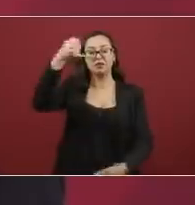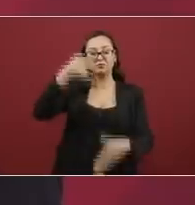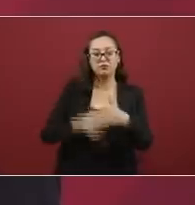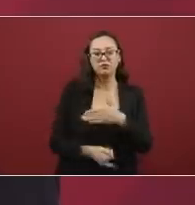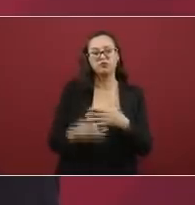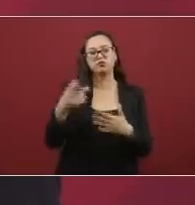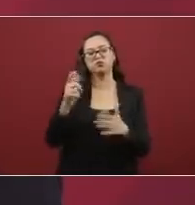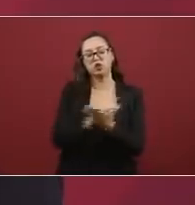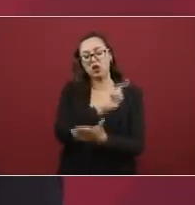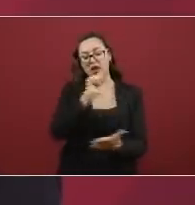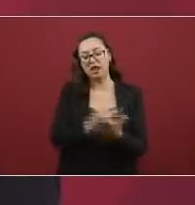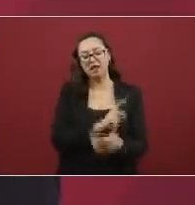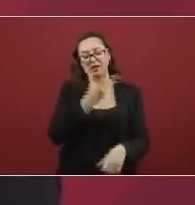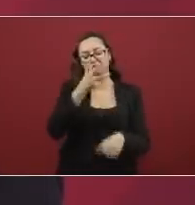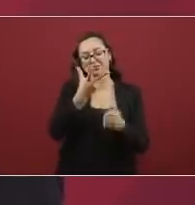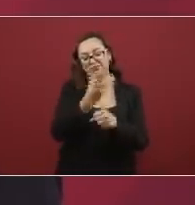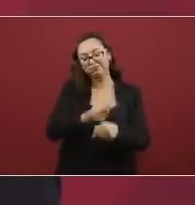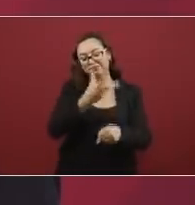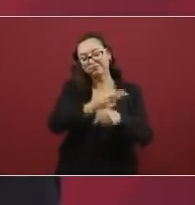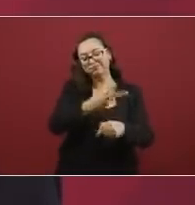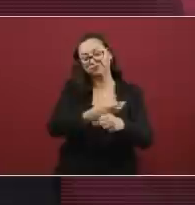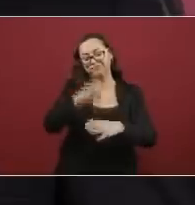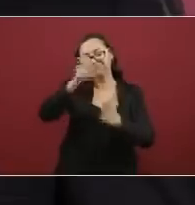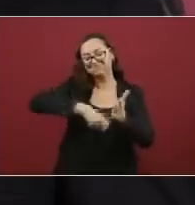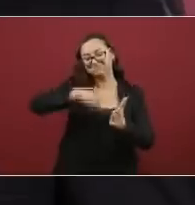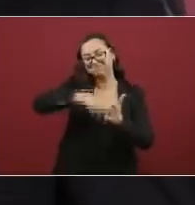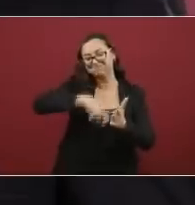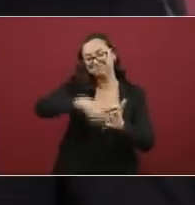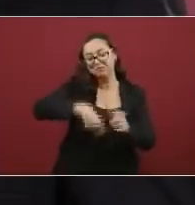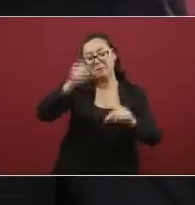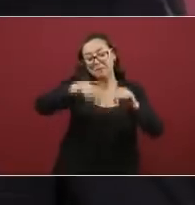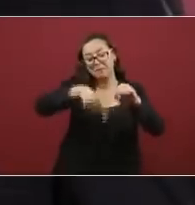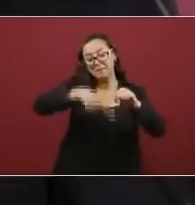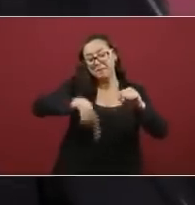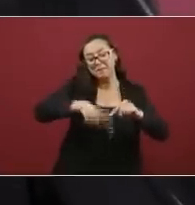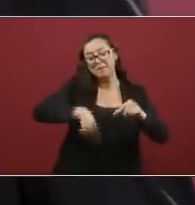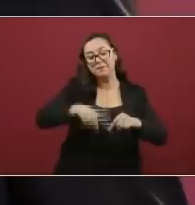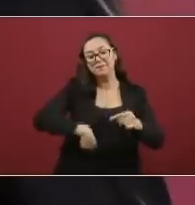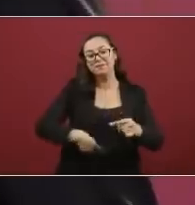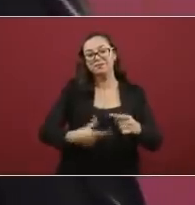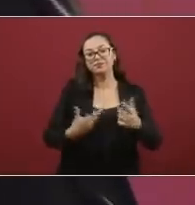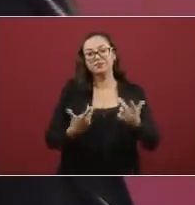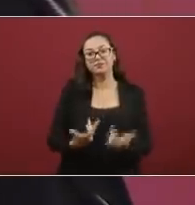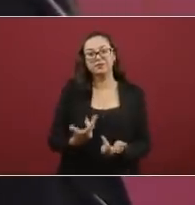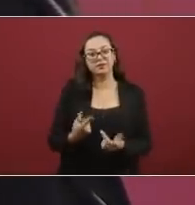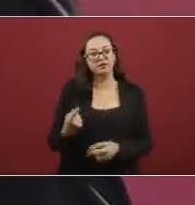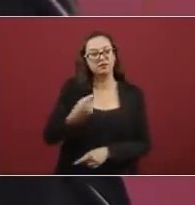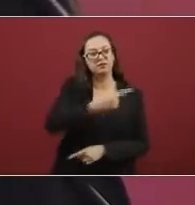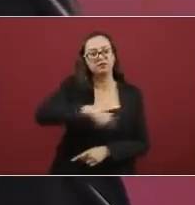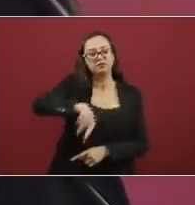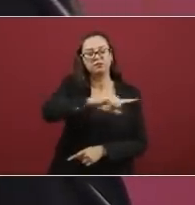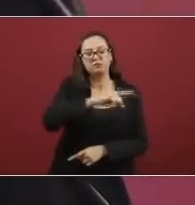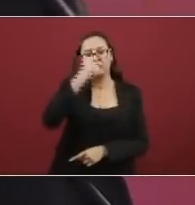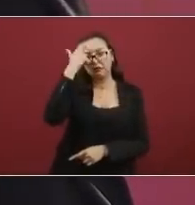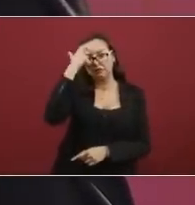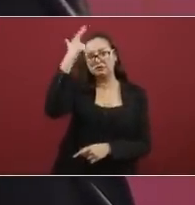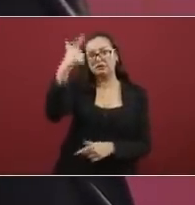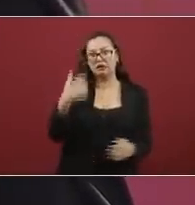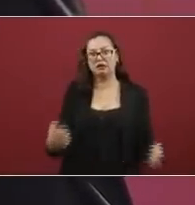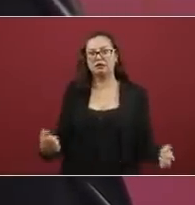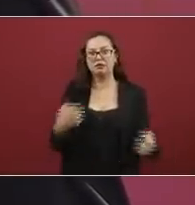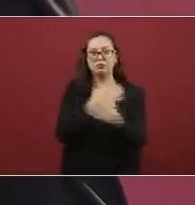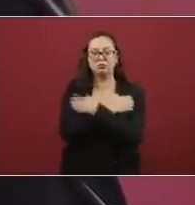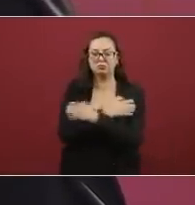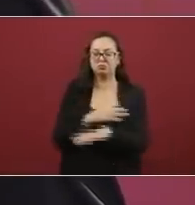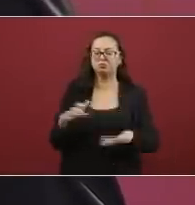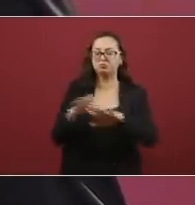y llegan al extremo de querer imponer lo que llaman reforma educativa por